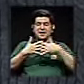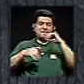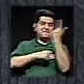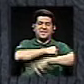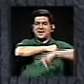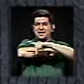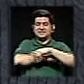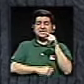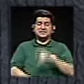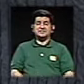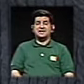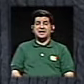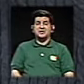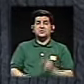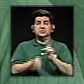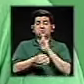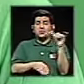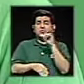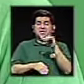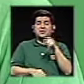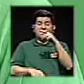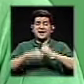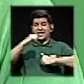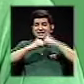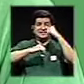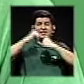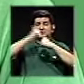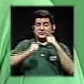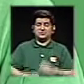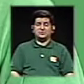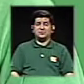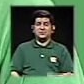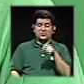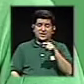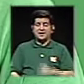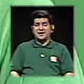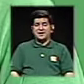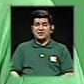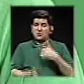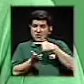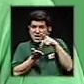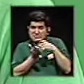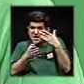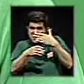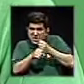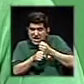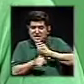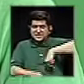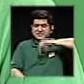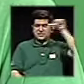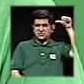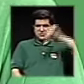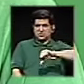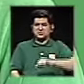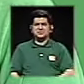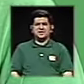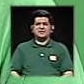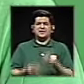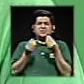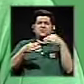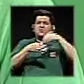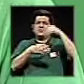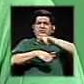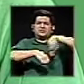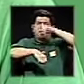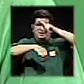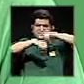se cuelgan por decirle de algún modo esa infraestructura con esos peajes en realidad terminamos perdiendo un montón de la inversión